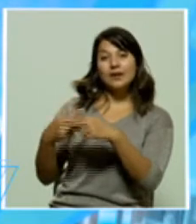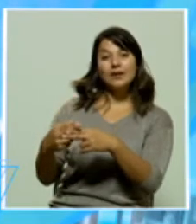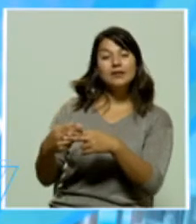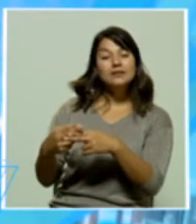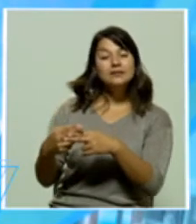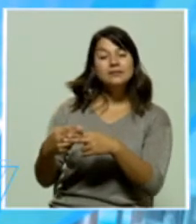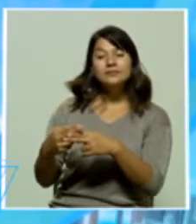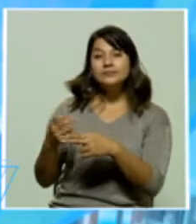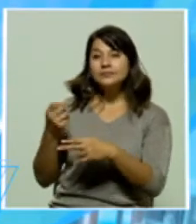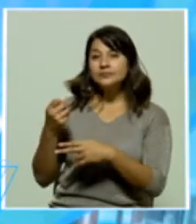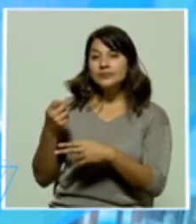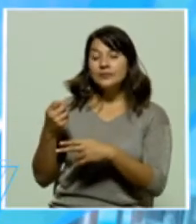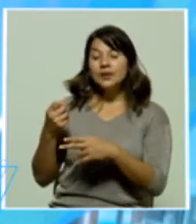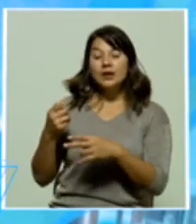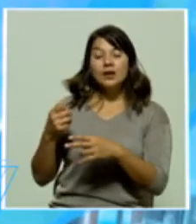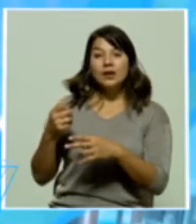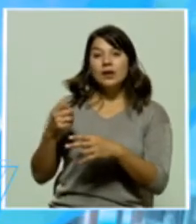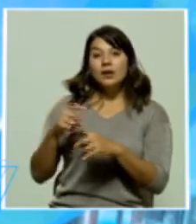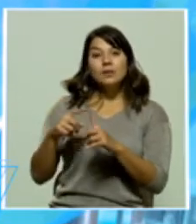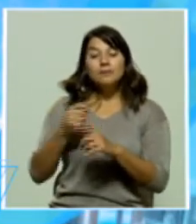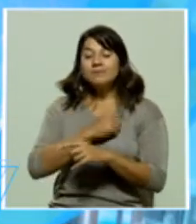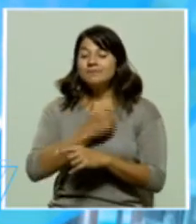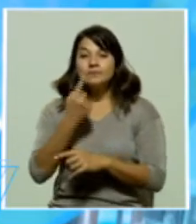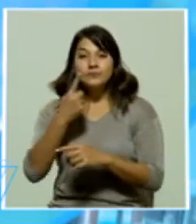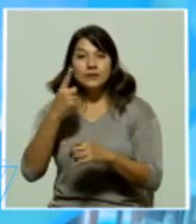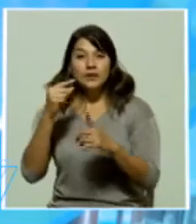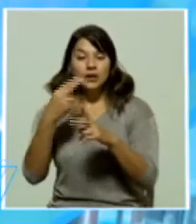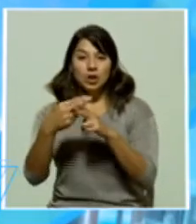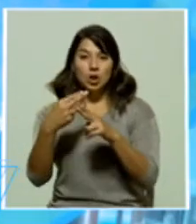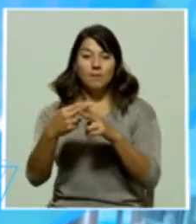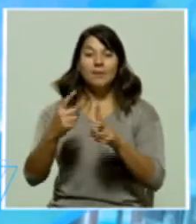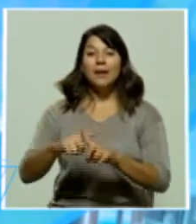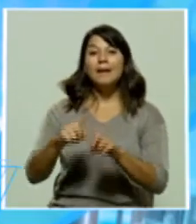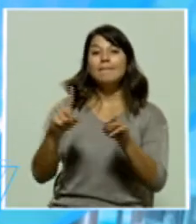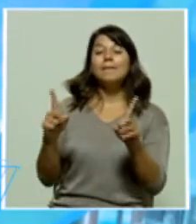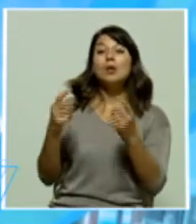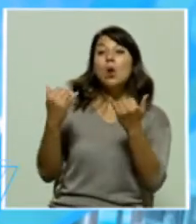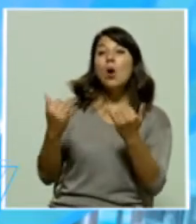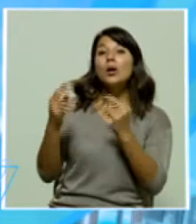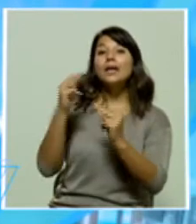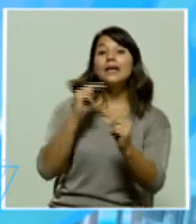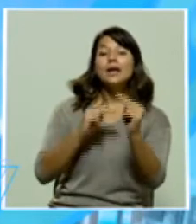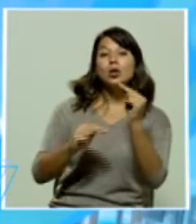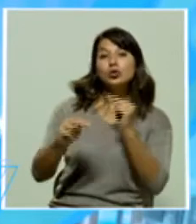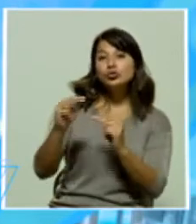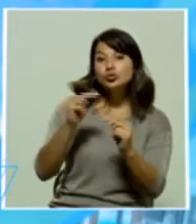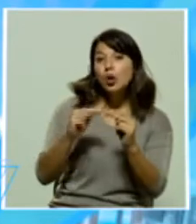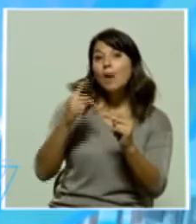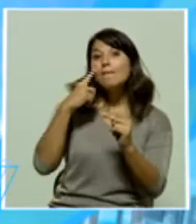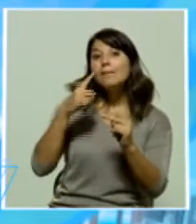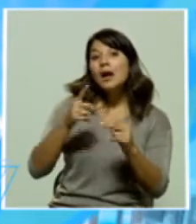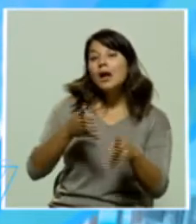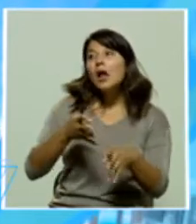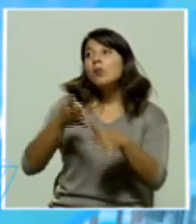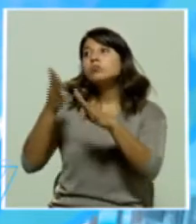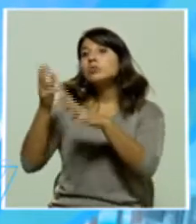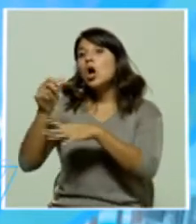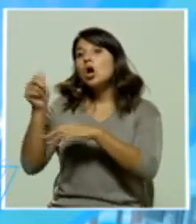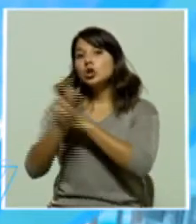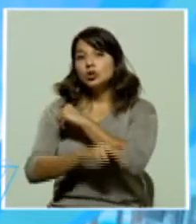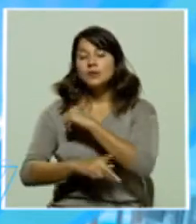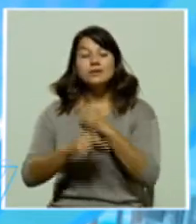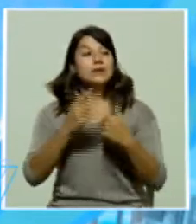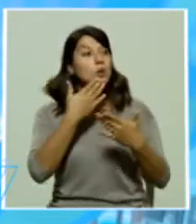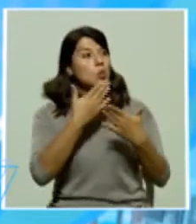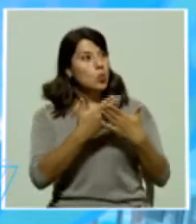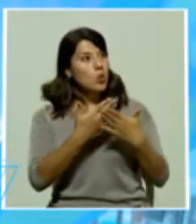Bunet.co, pero estamos en negociaciones para exportarlo también. Buenísimo, mucha suerte con